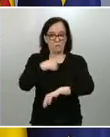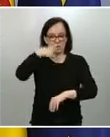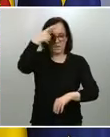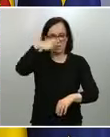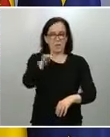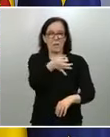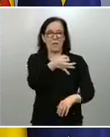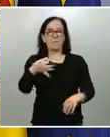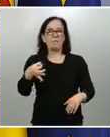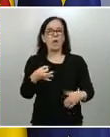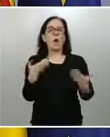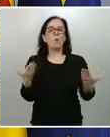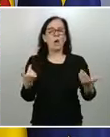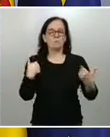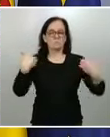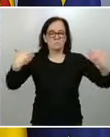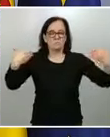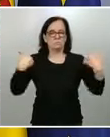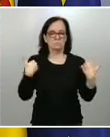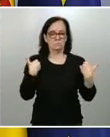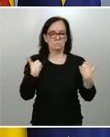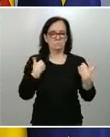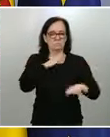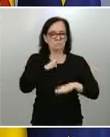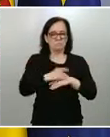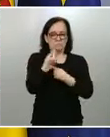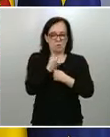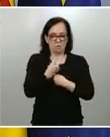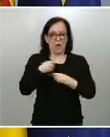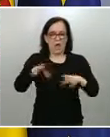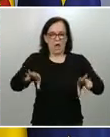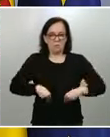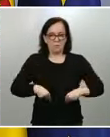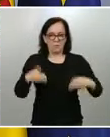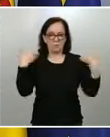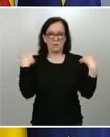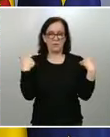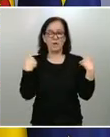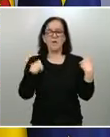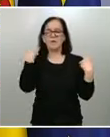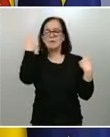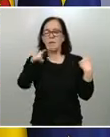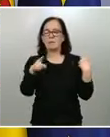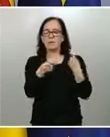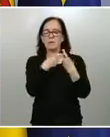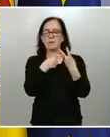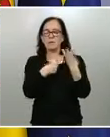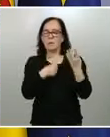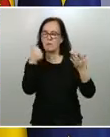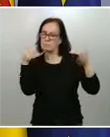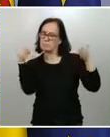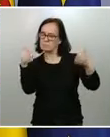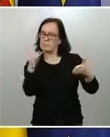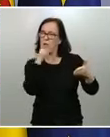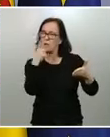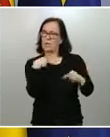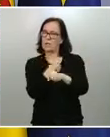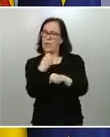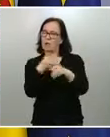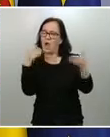su obligación asume su responsabilidad saben lo que tiene que estar centrado en dónde tiene que